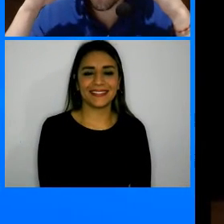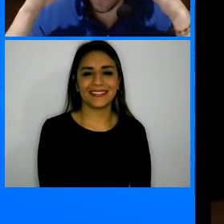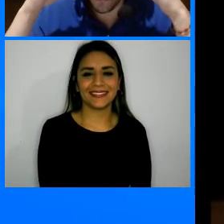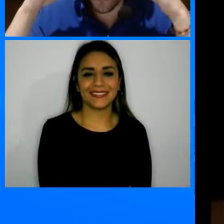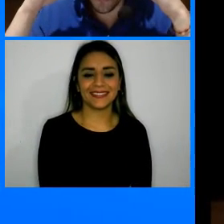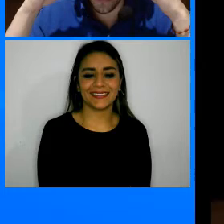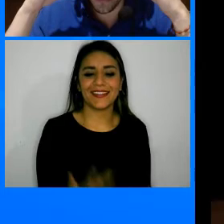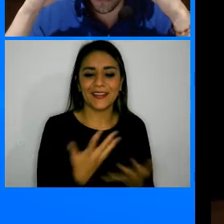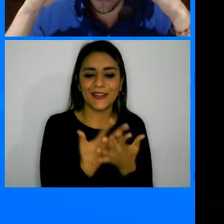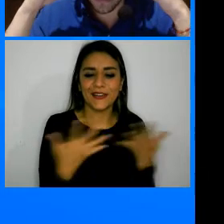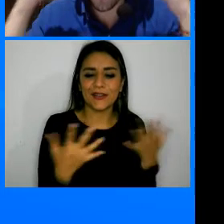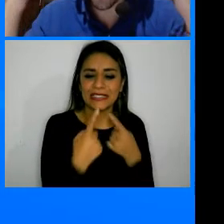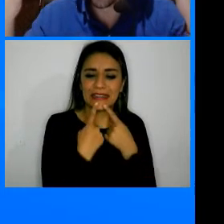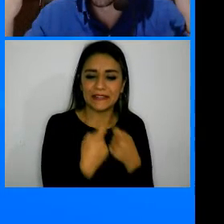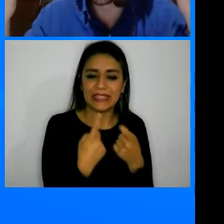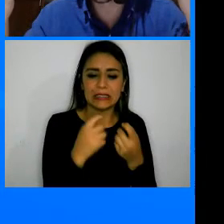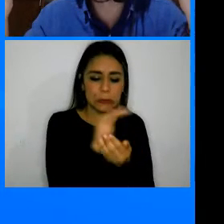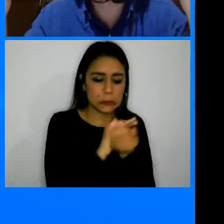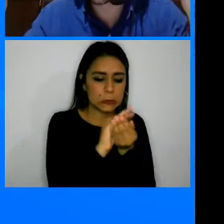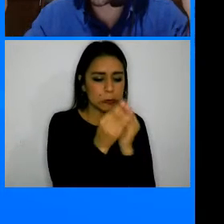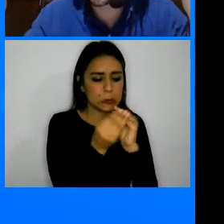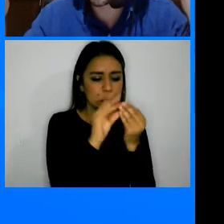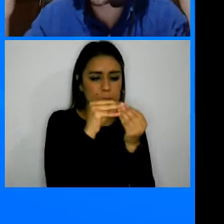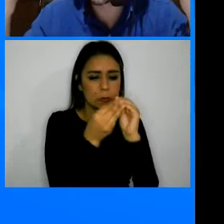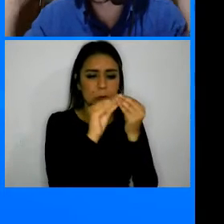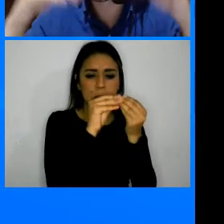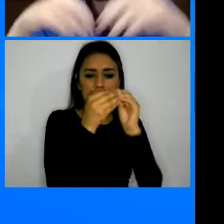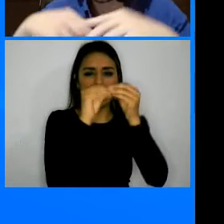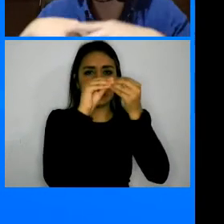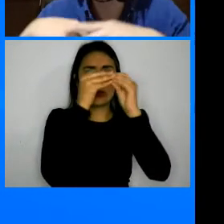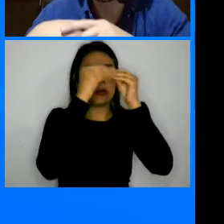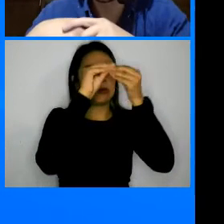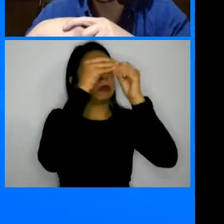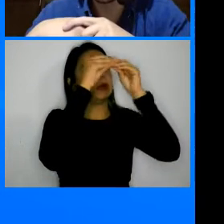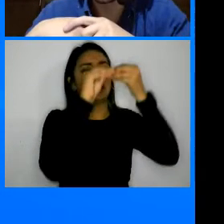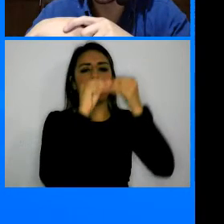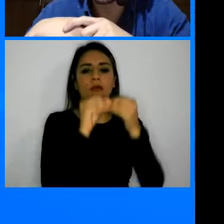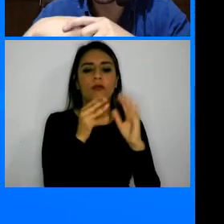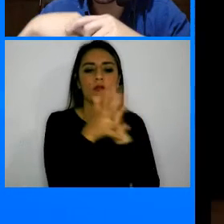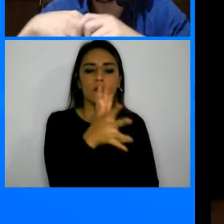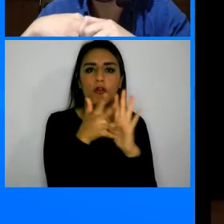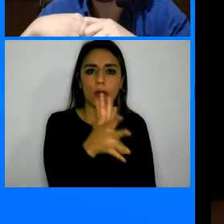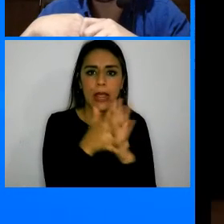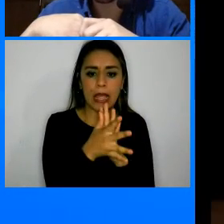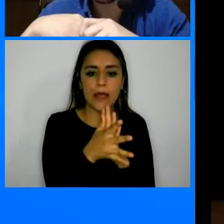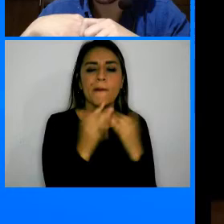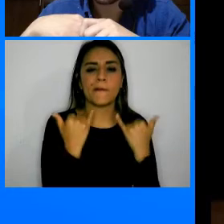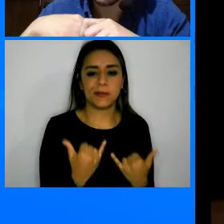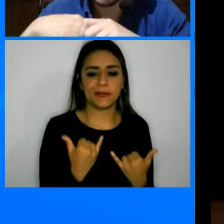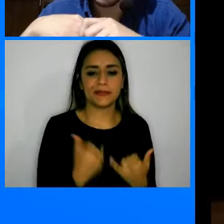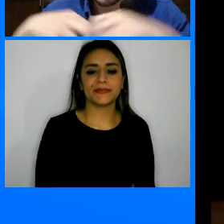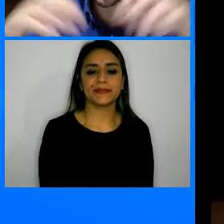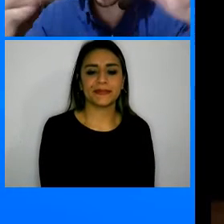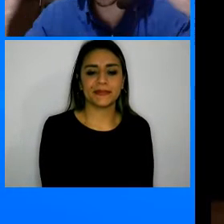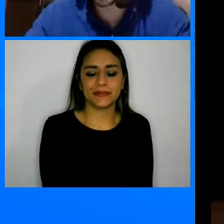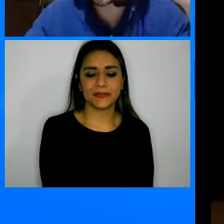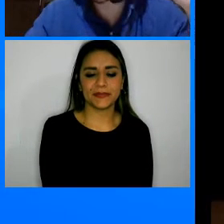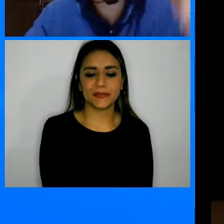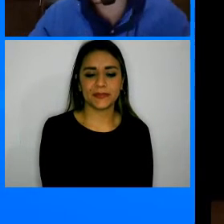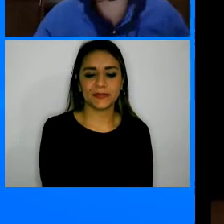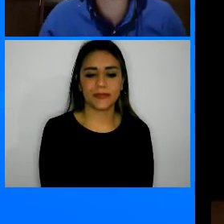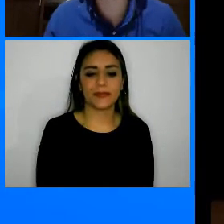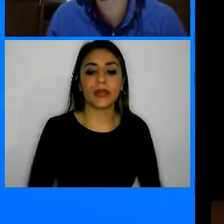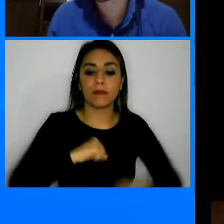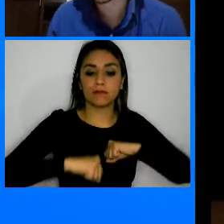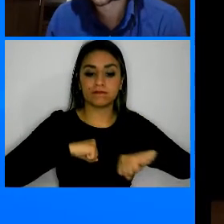objetos muy complejos y digamos con un montón de información para nosotros en el presente. Estas animaciones las